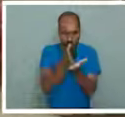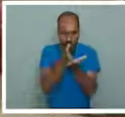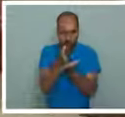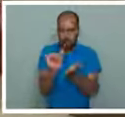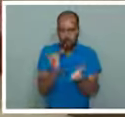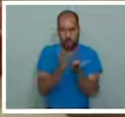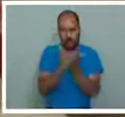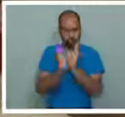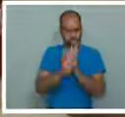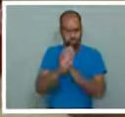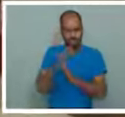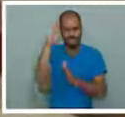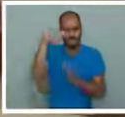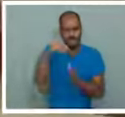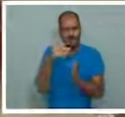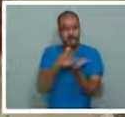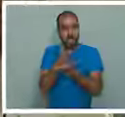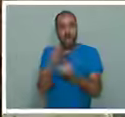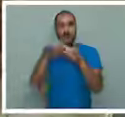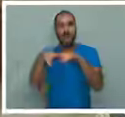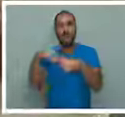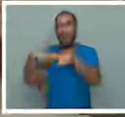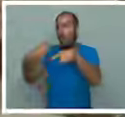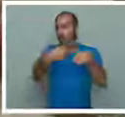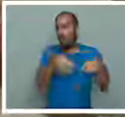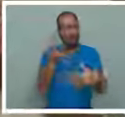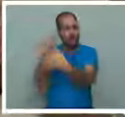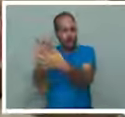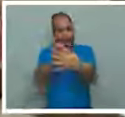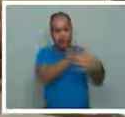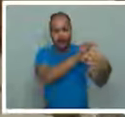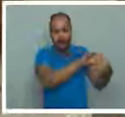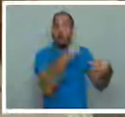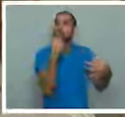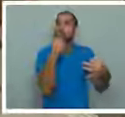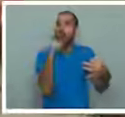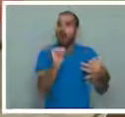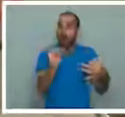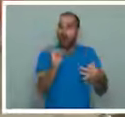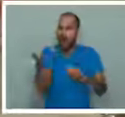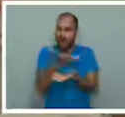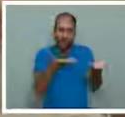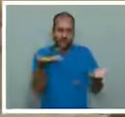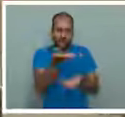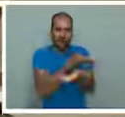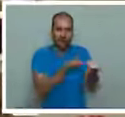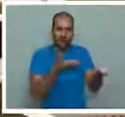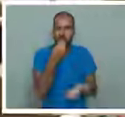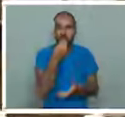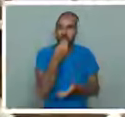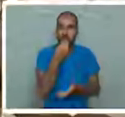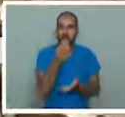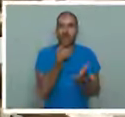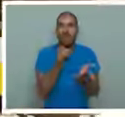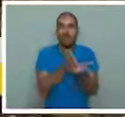obtener otros recursos de manera estudiantil para crecer profesionalmente aquí nos dan la posibilidad nosotros de nos